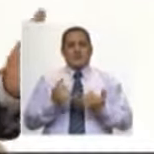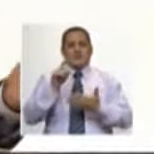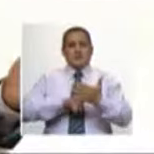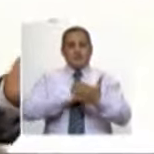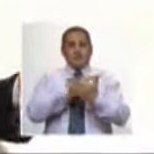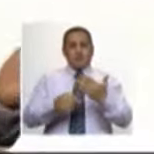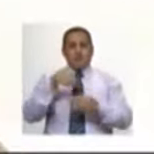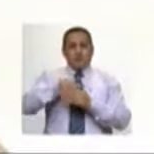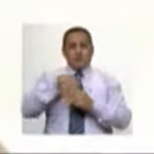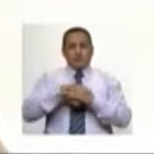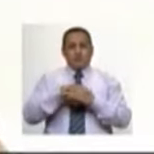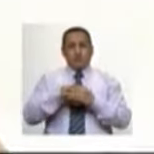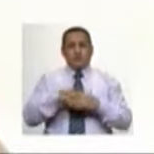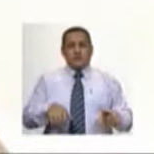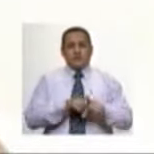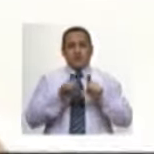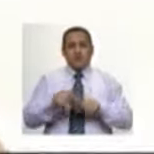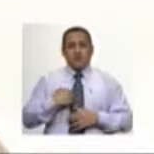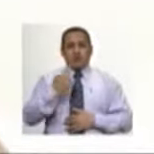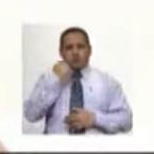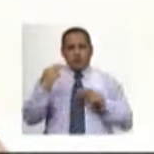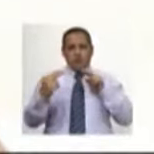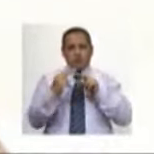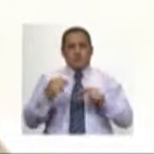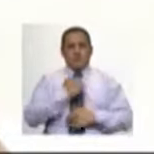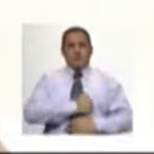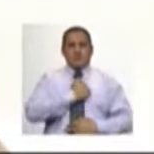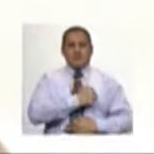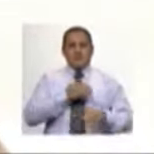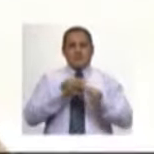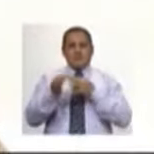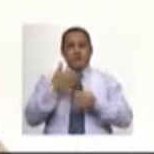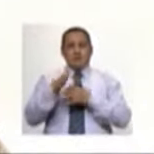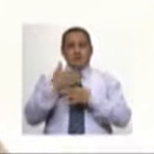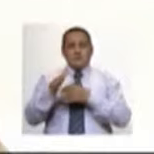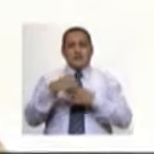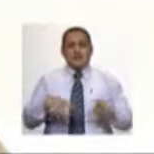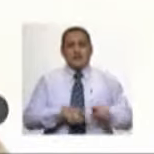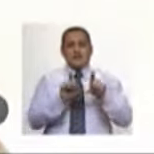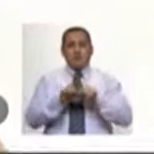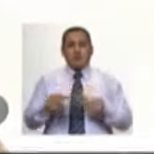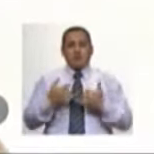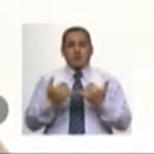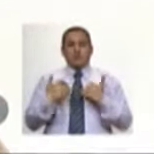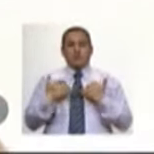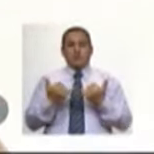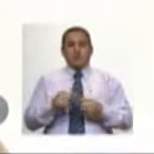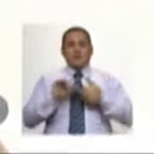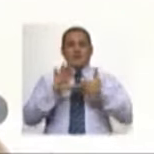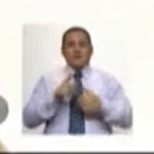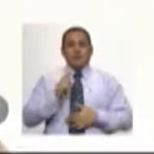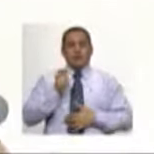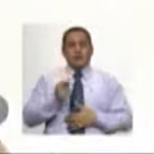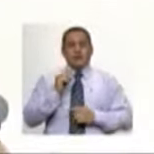esta elección que usted la conoce, y creo que todos la conocemos lamentablemente como la repartija, y más bien hoy día tenemos pues a 6 magistrados